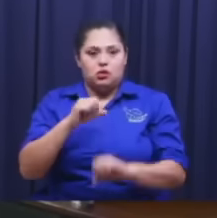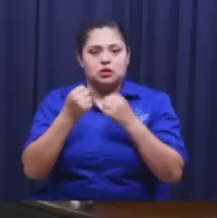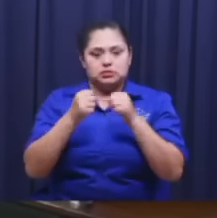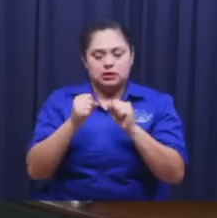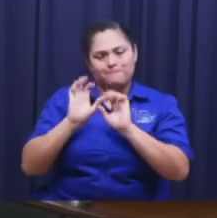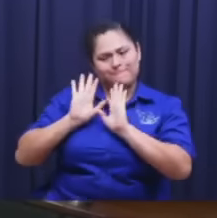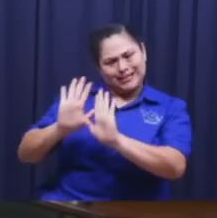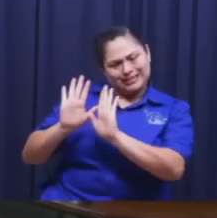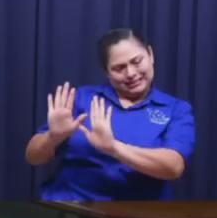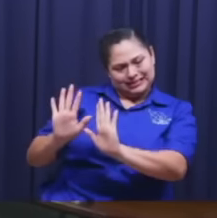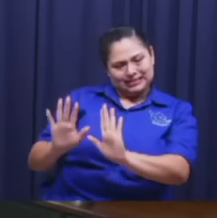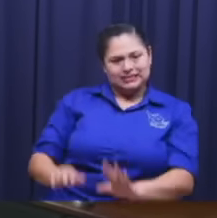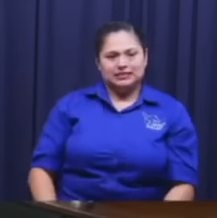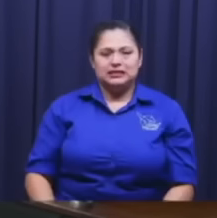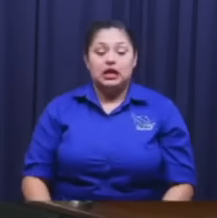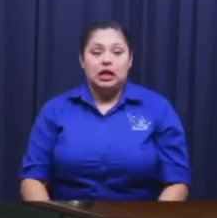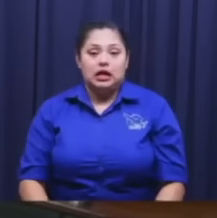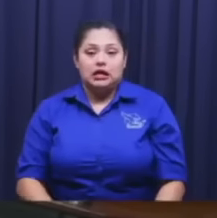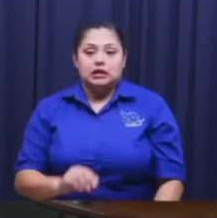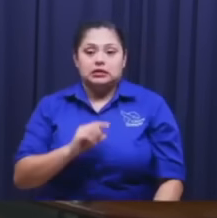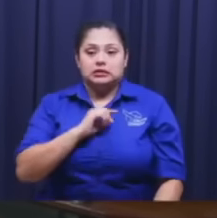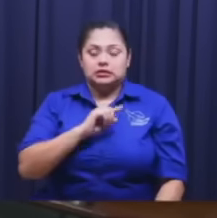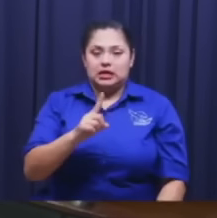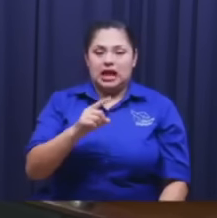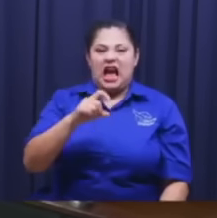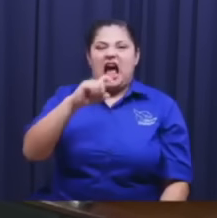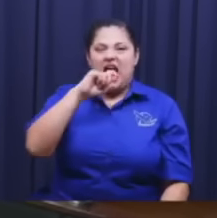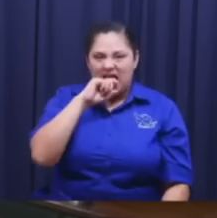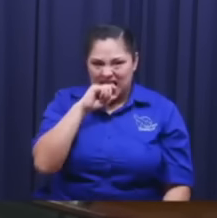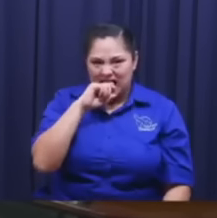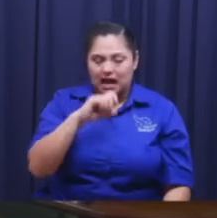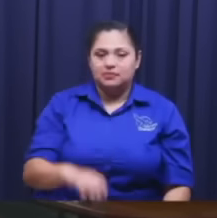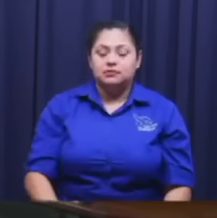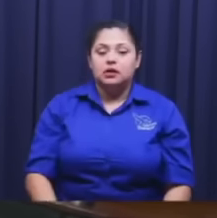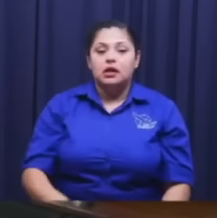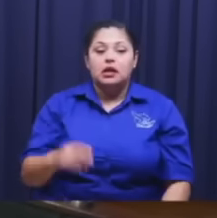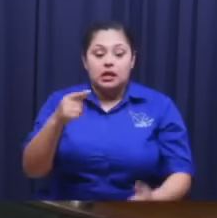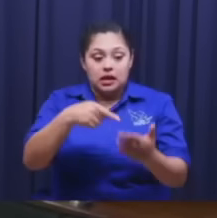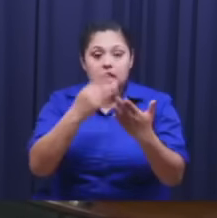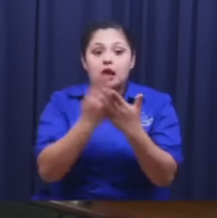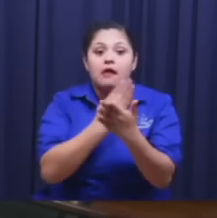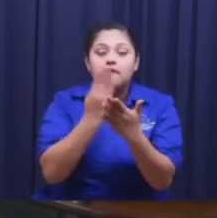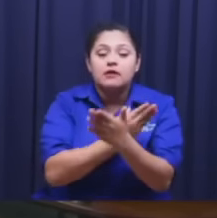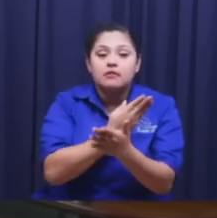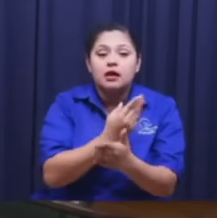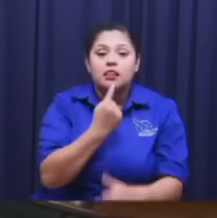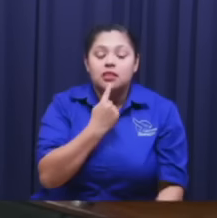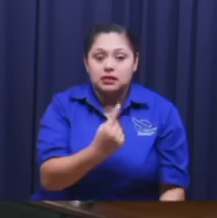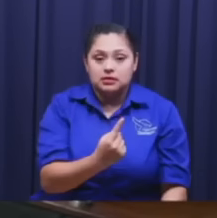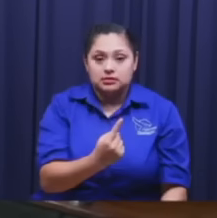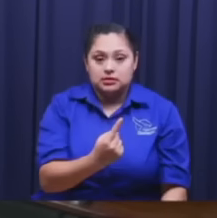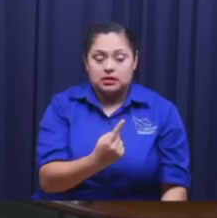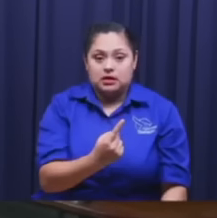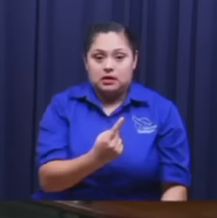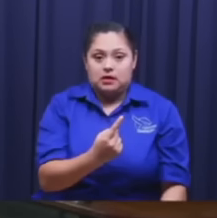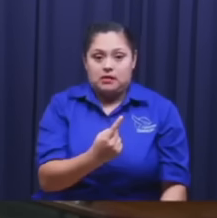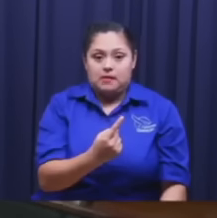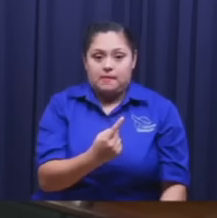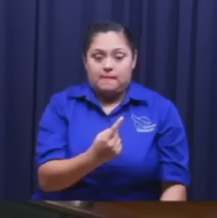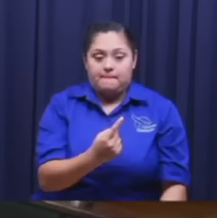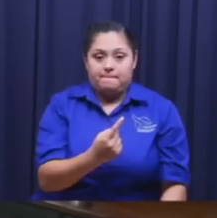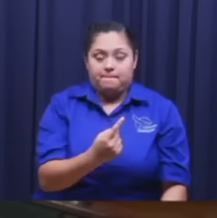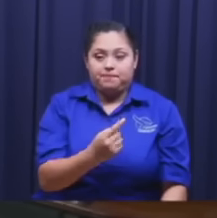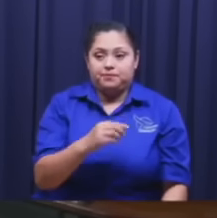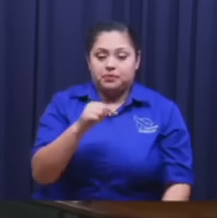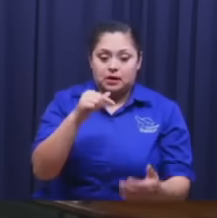es resistir. Si se trata de la tentación, la Biblia dice en el libro de Mateo